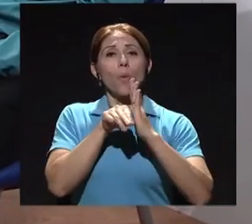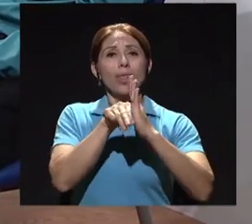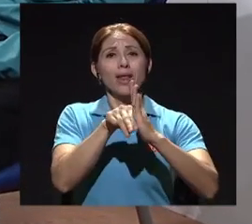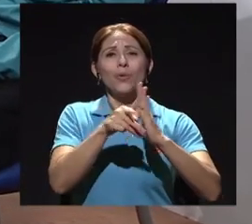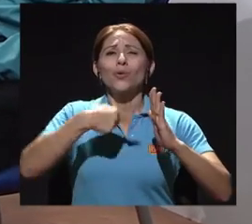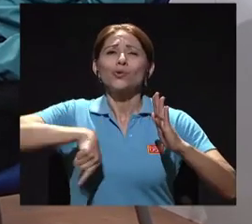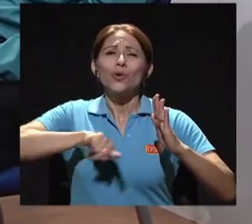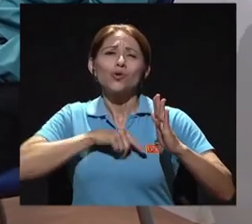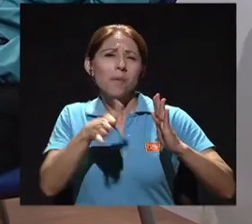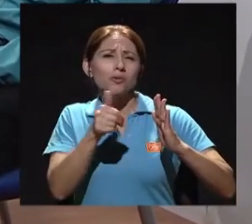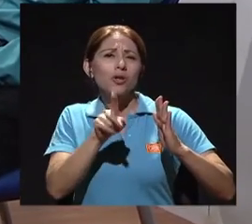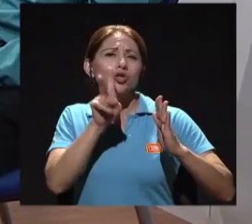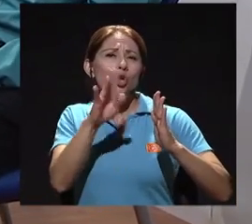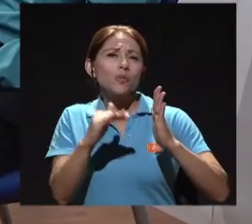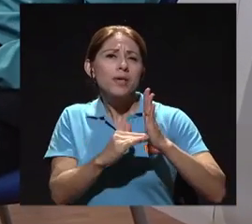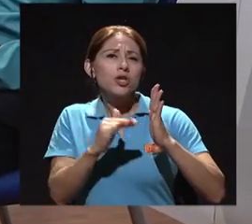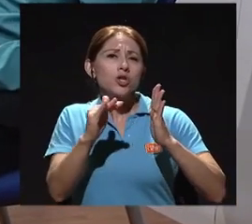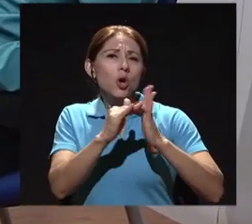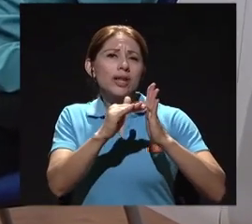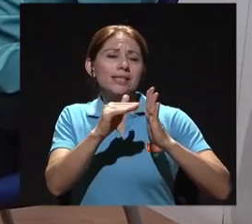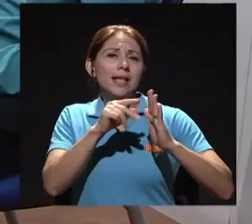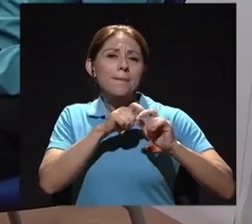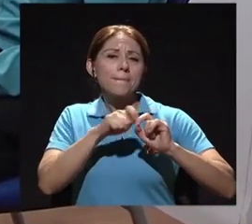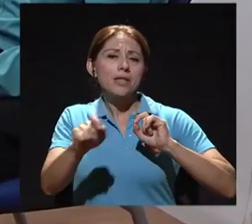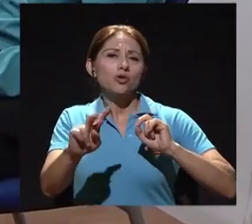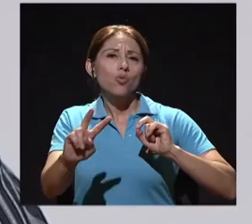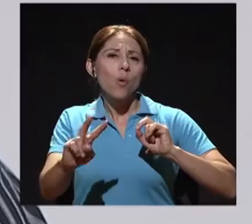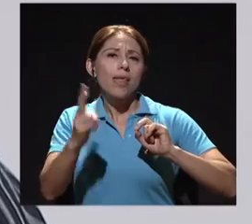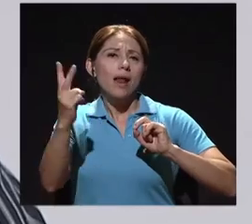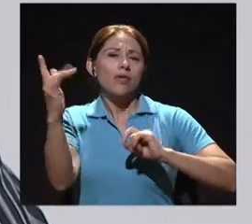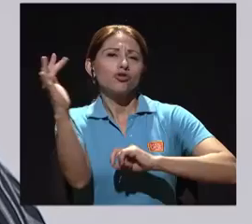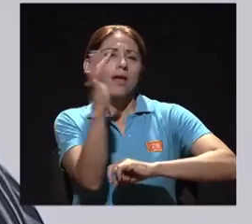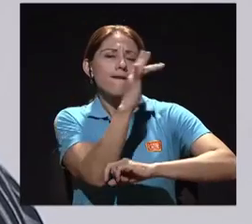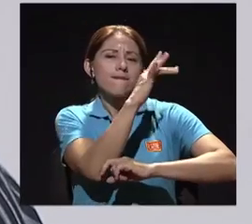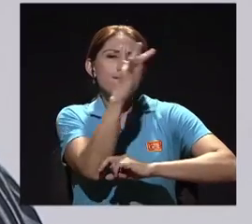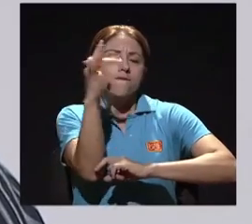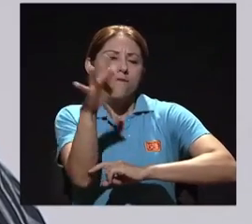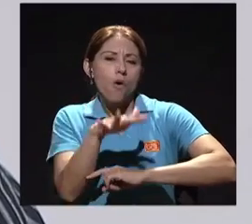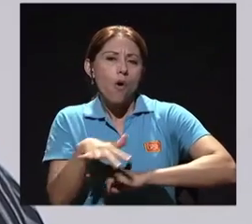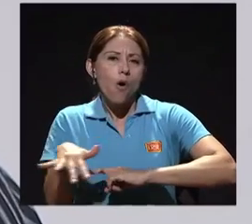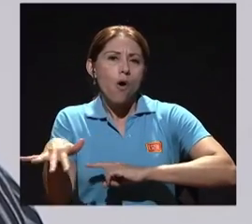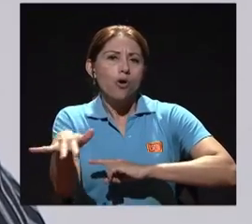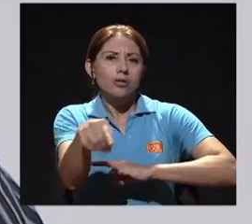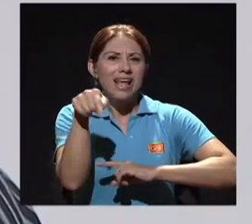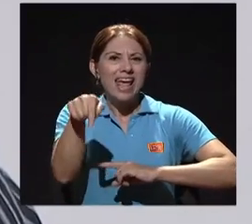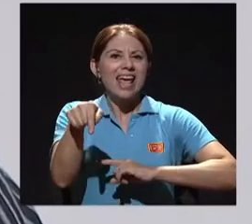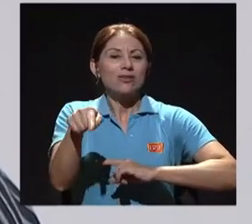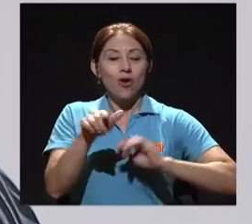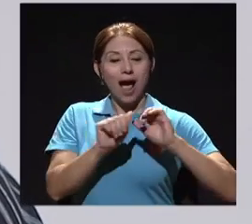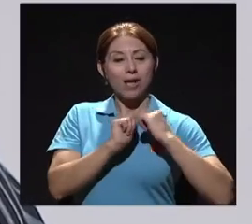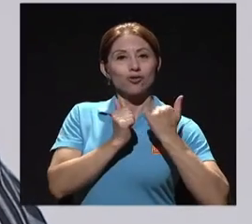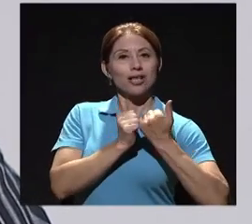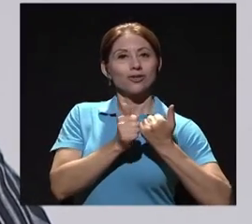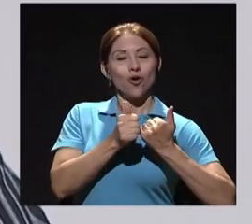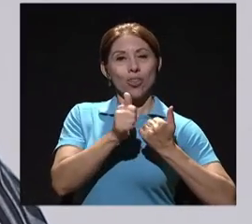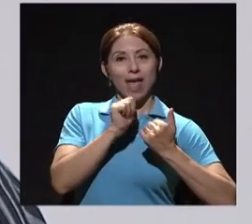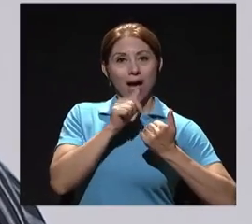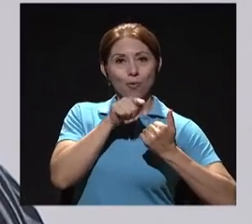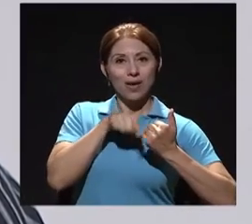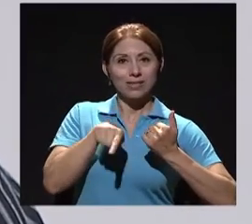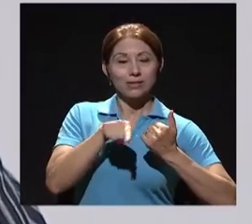2 millones de metros cuadrados de bosque recarga acuífera que han sido precisamente comprar por las hadas o